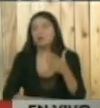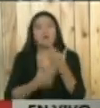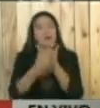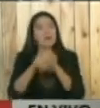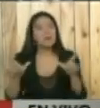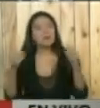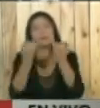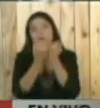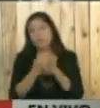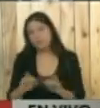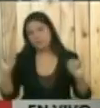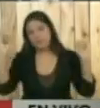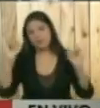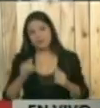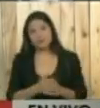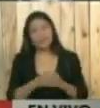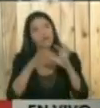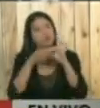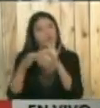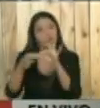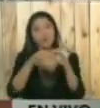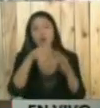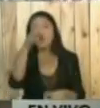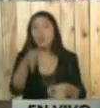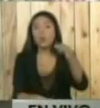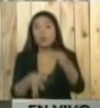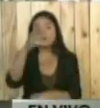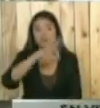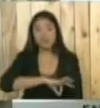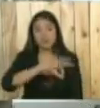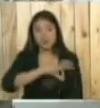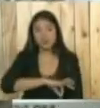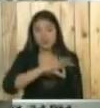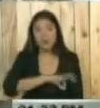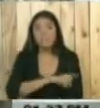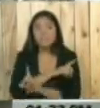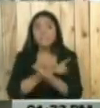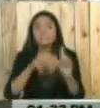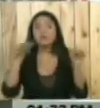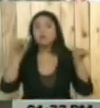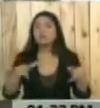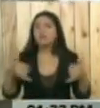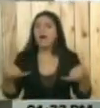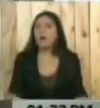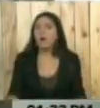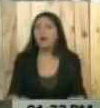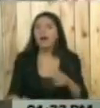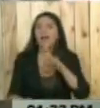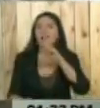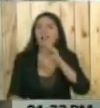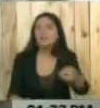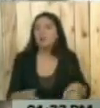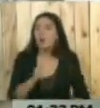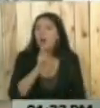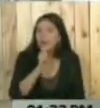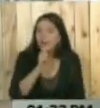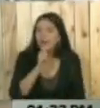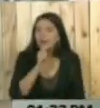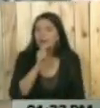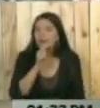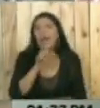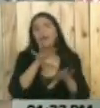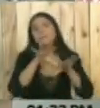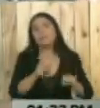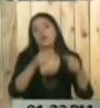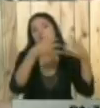la independencia, la soberanía y la justicia social. Pero ahora el enemigo a vencer es el imperio